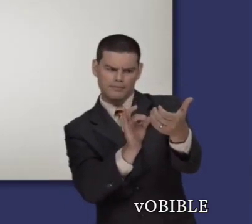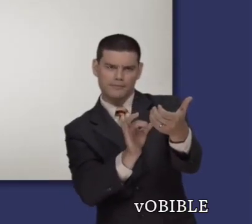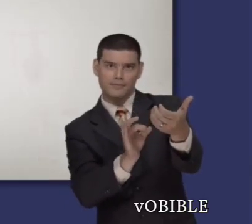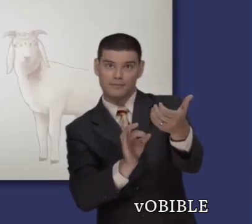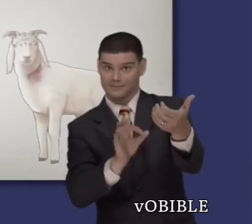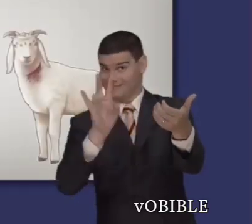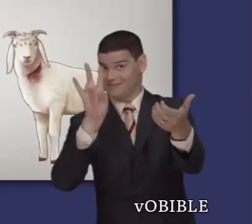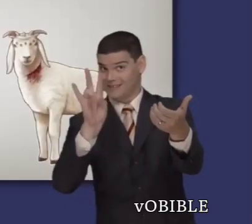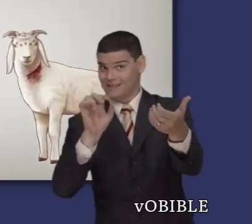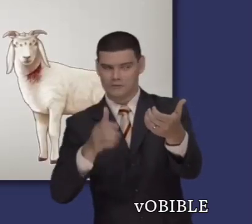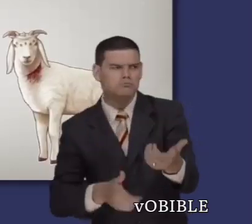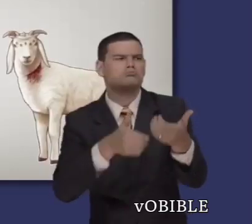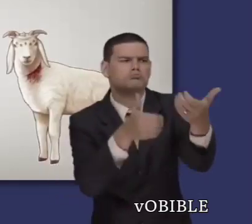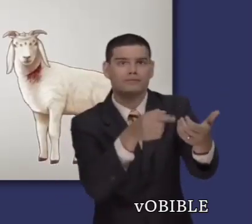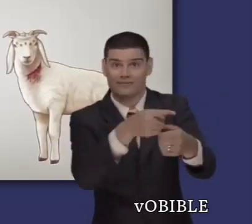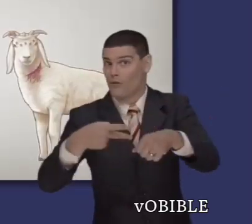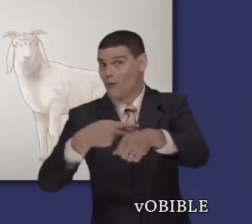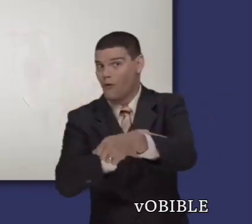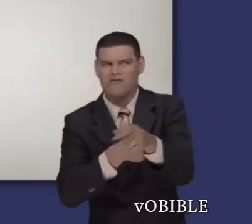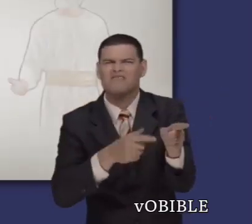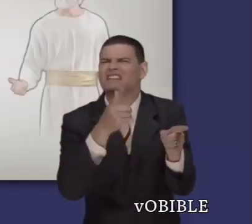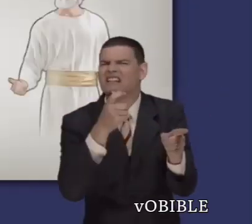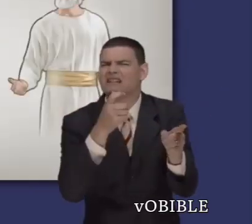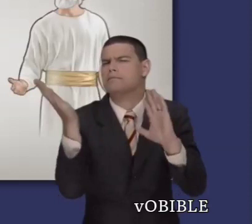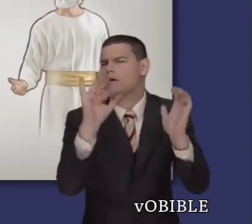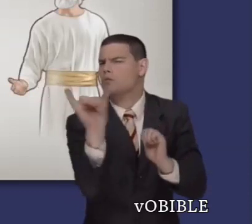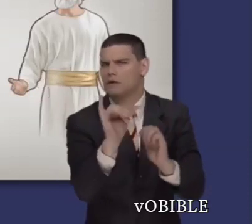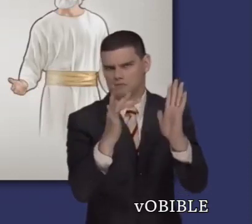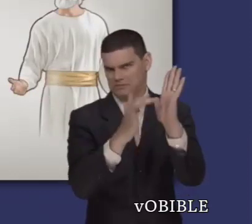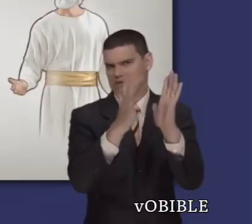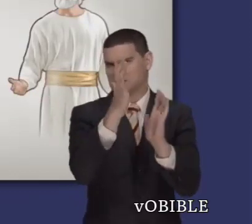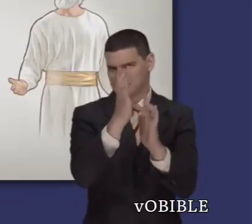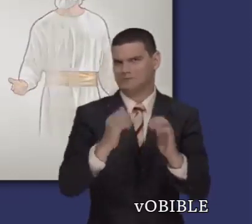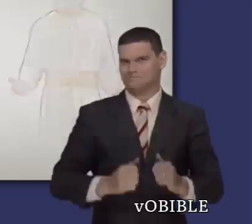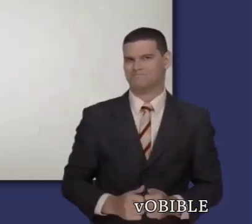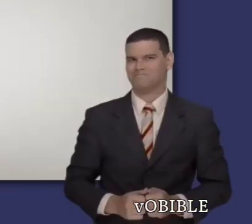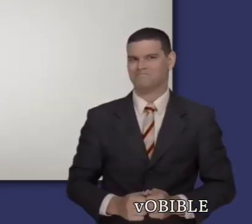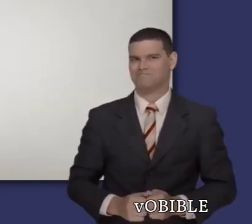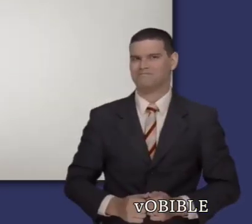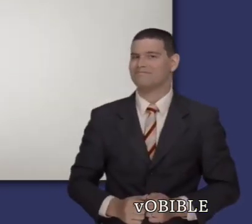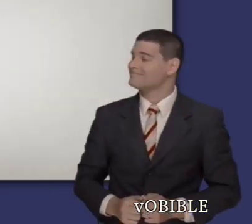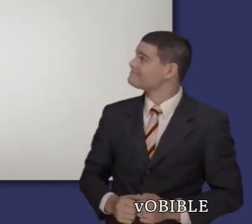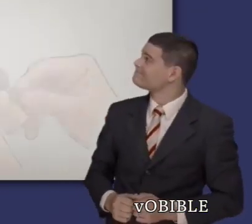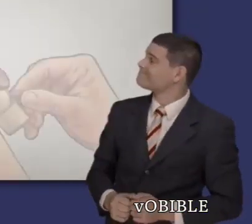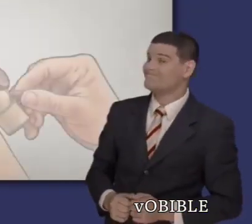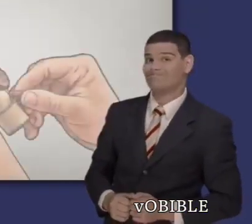rollo sellado con 7 sellos al Cordero, que es Cristo glorificado. En el